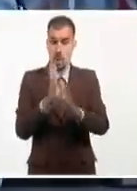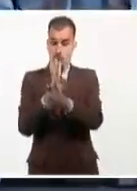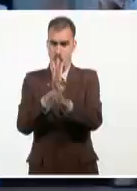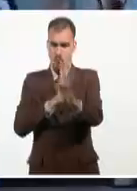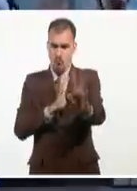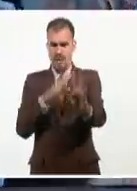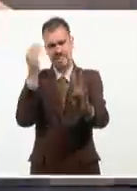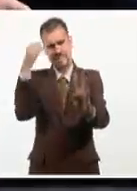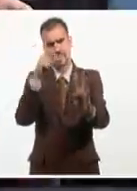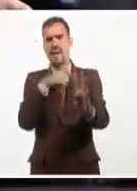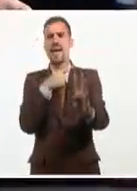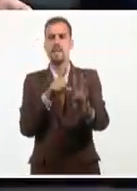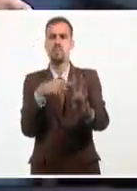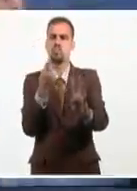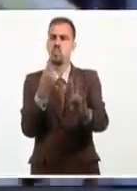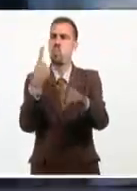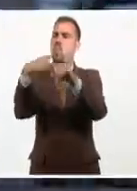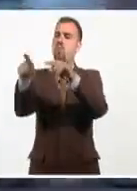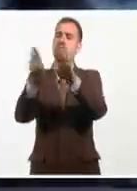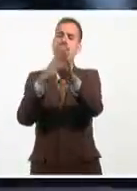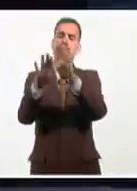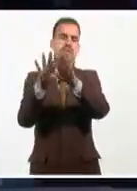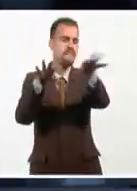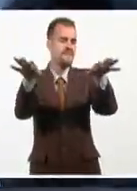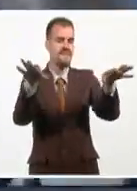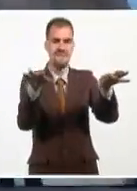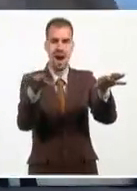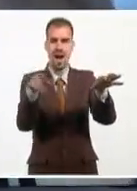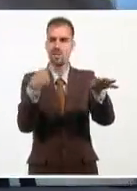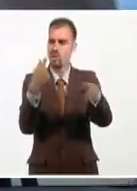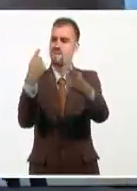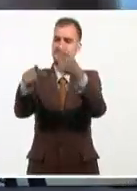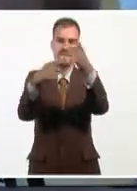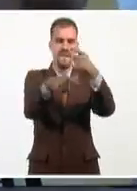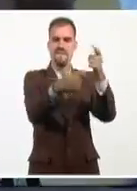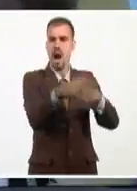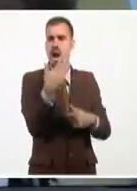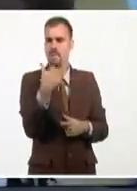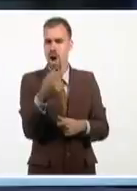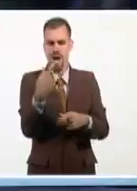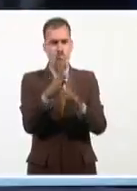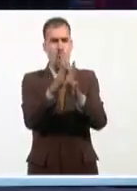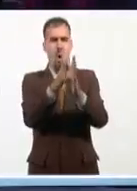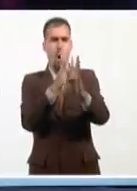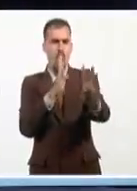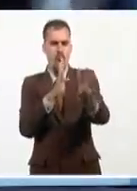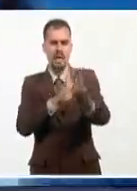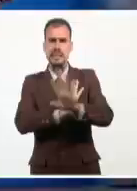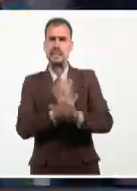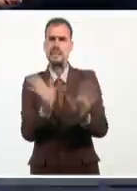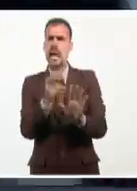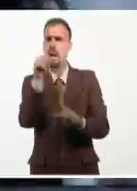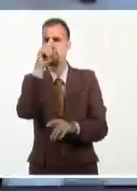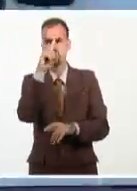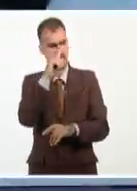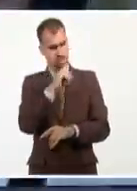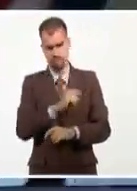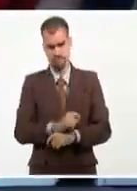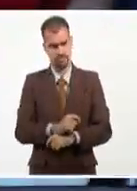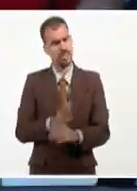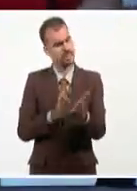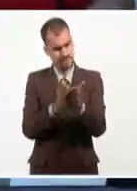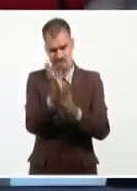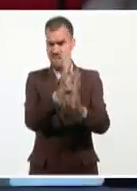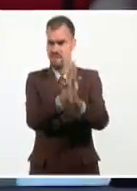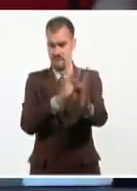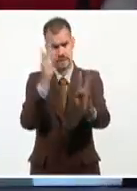por generar más espacios, porque es la oferta insuficiente su principal motivación. Pero en las colas, por lo general,